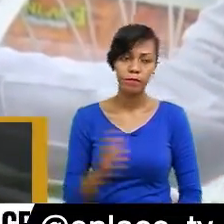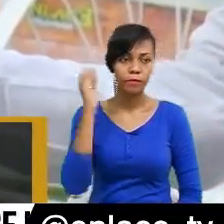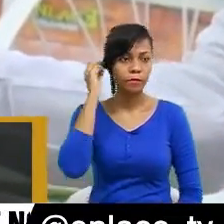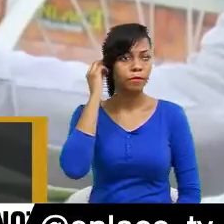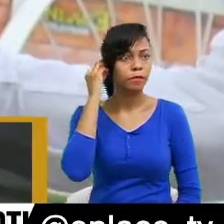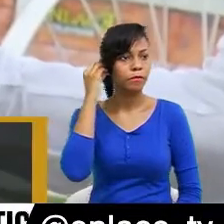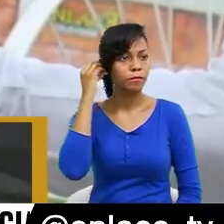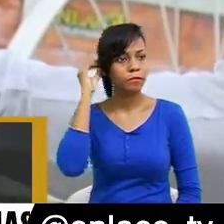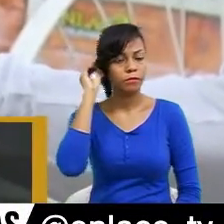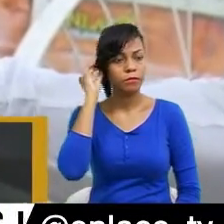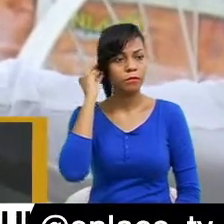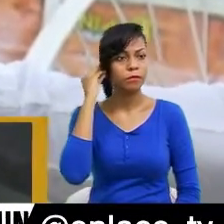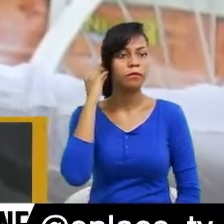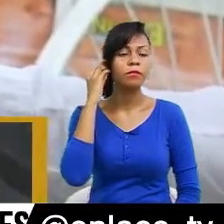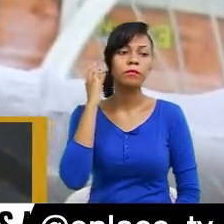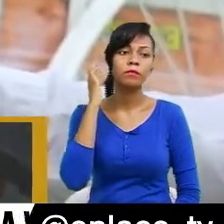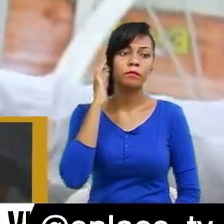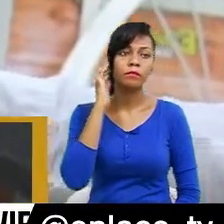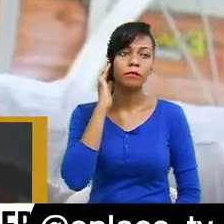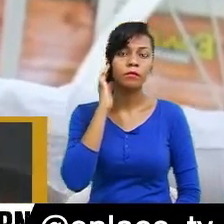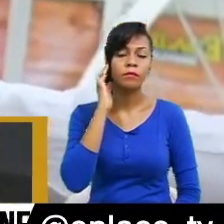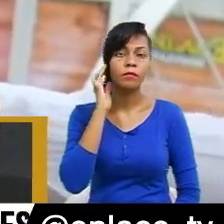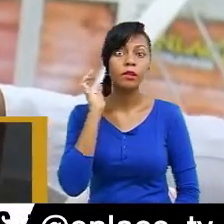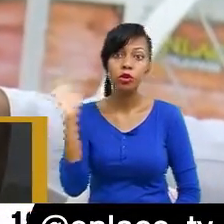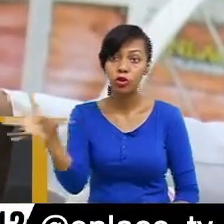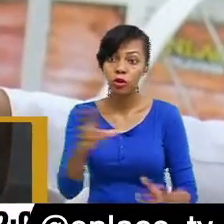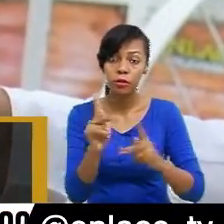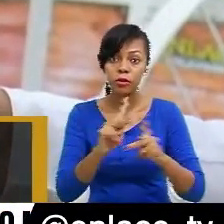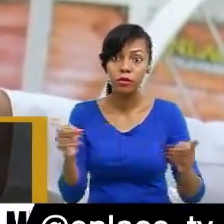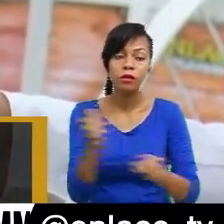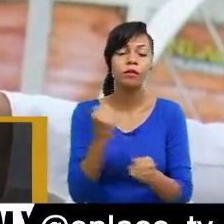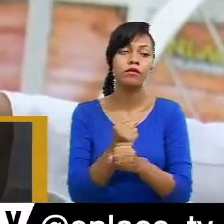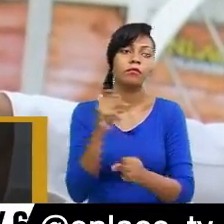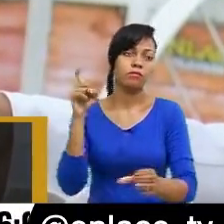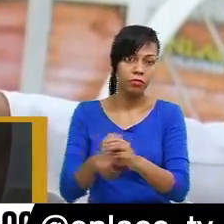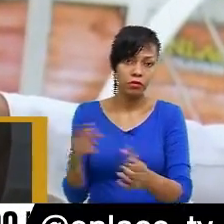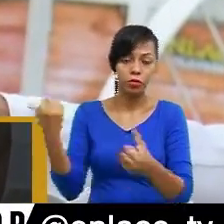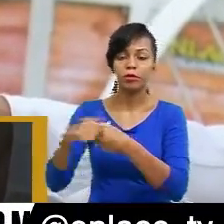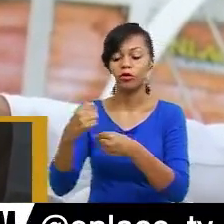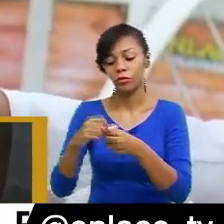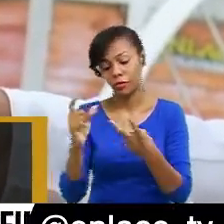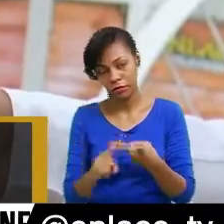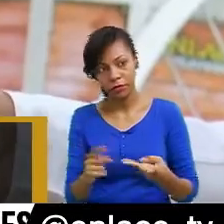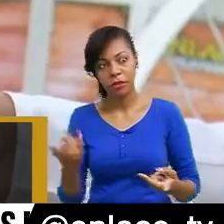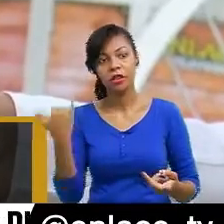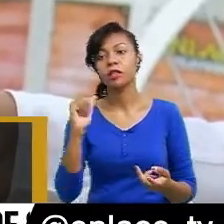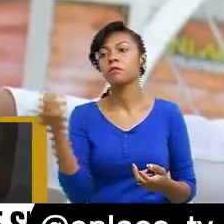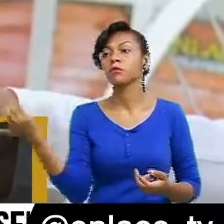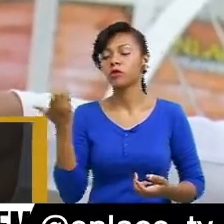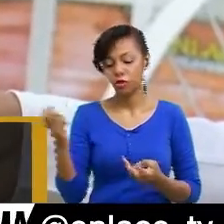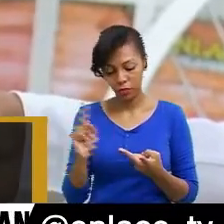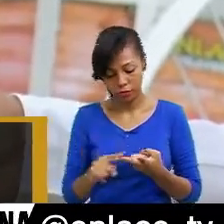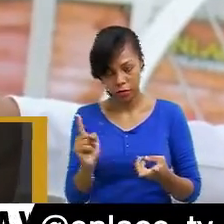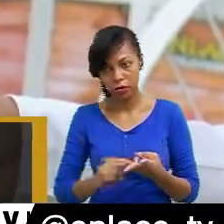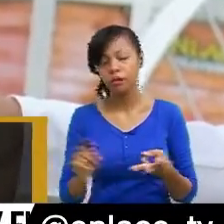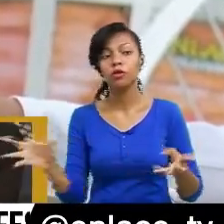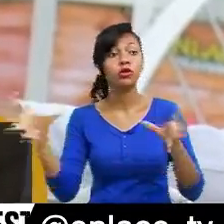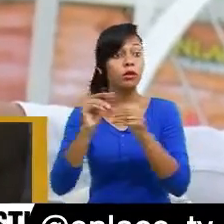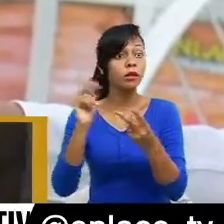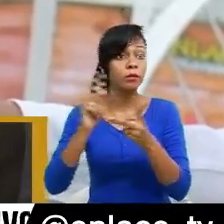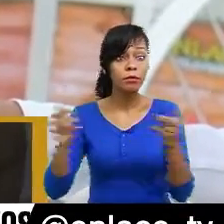los trabajadores directos de Ecopetrol, a los contratistas, a los familiares, a los pensionados, a toda la comunidad en general, para